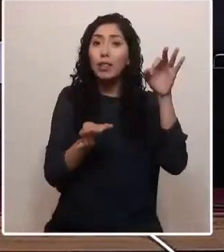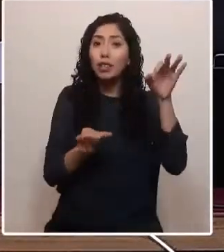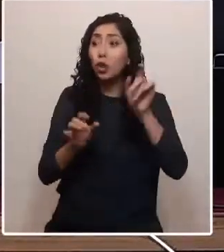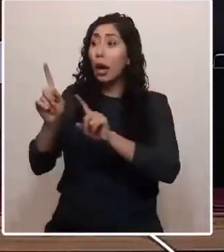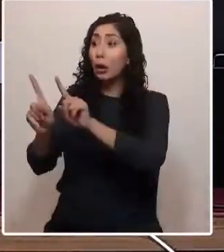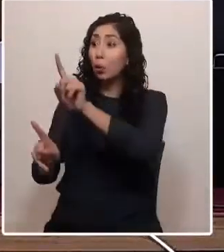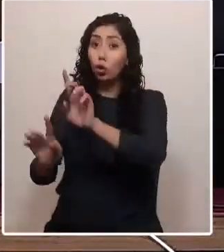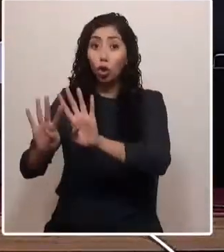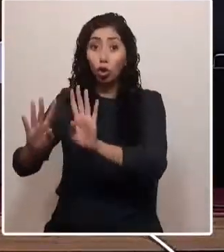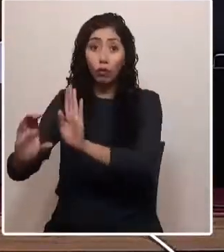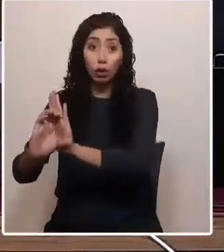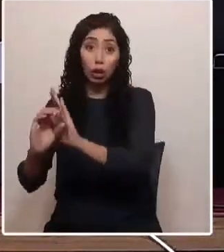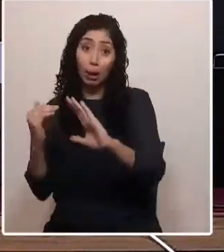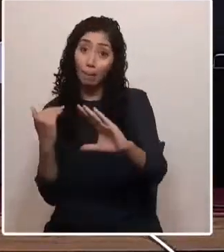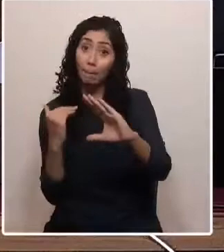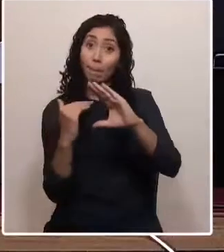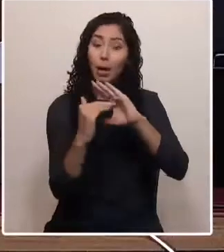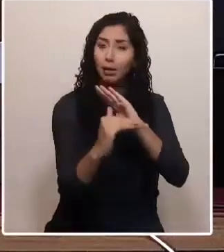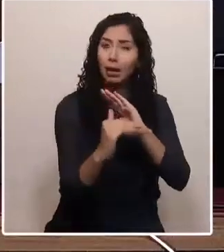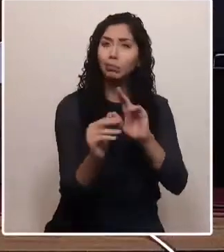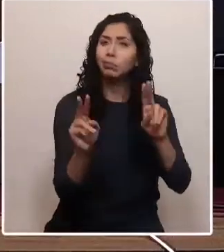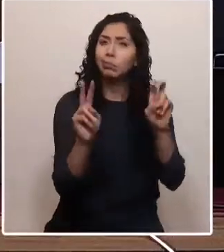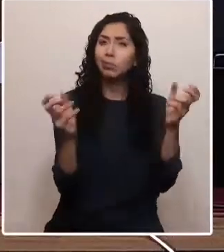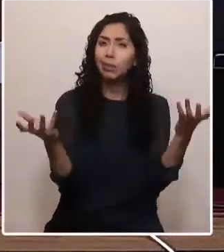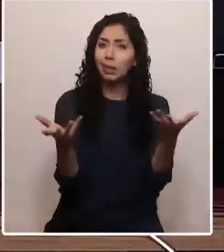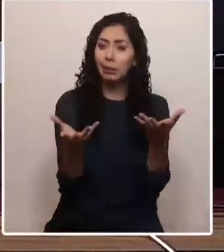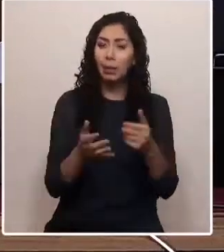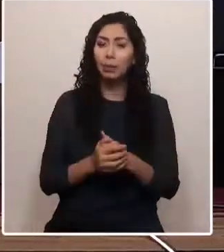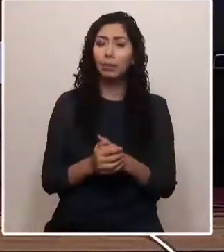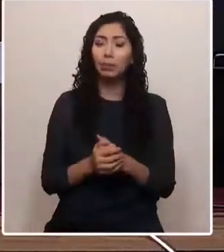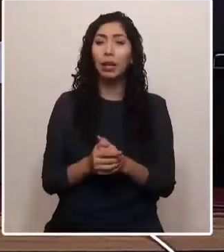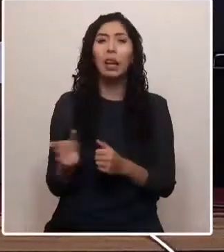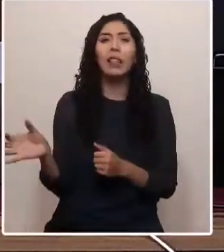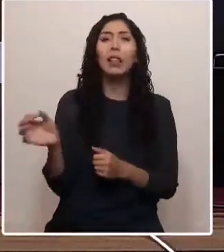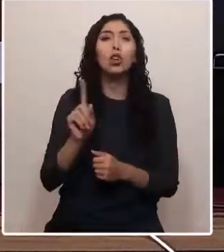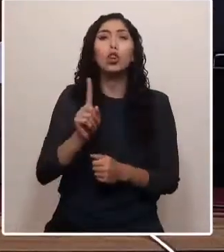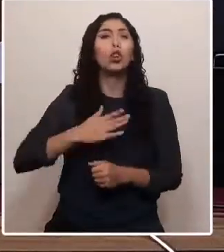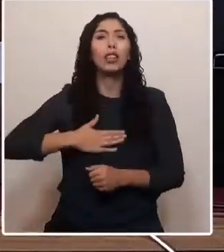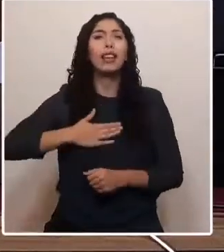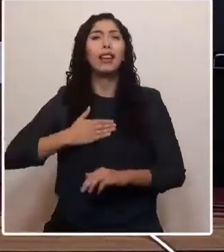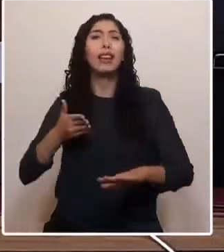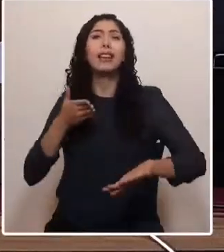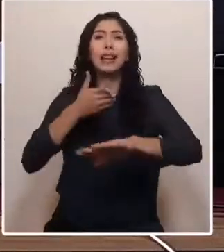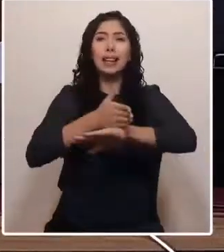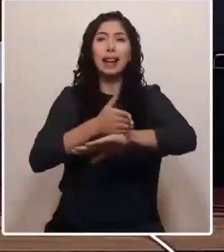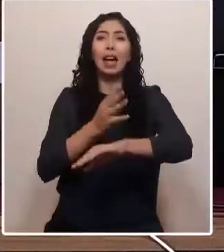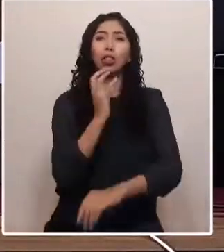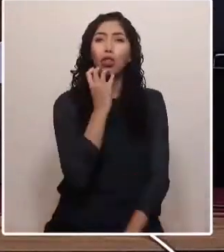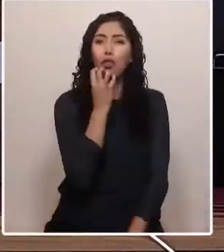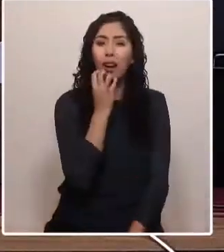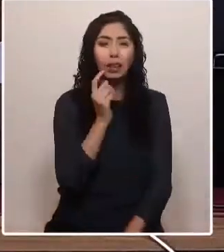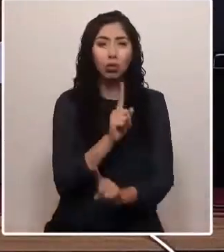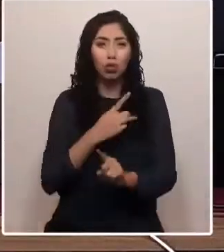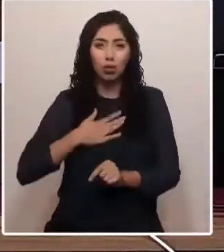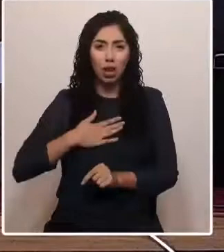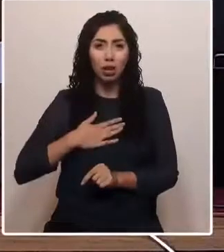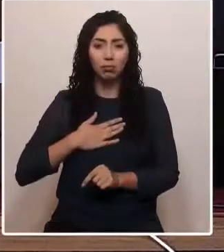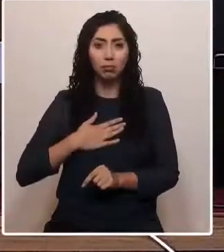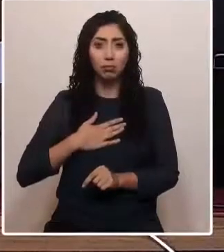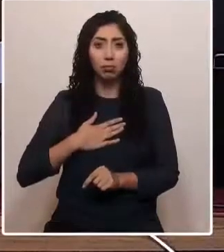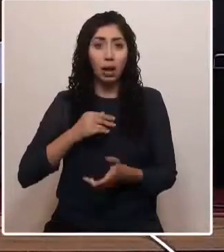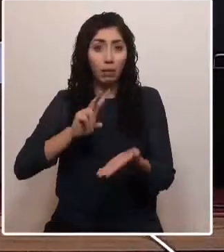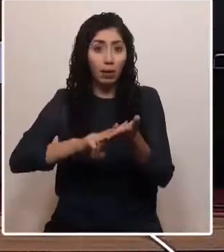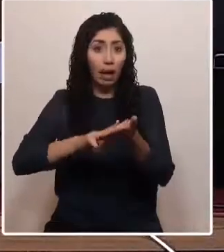convencionales sobre no realizar la salida territorial a Antofagasta. En realidad las regiones siempre han esperado